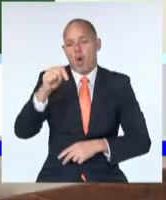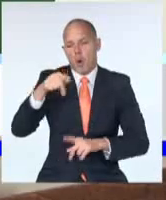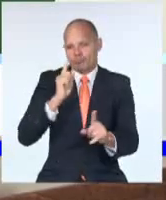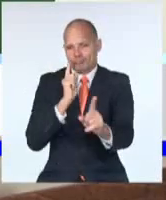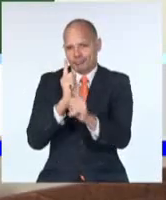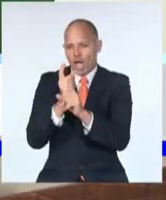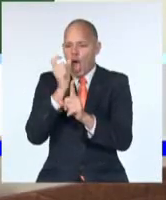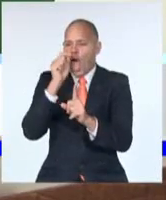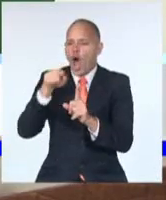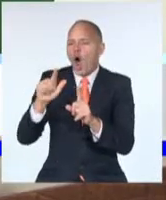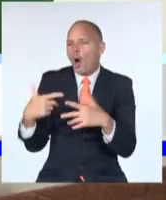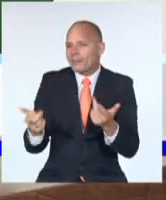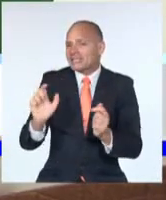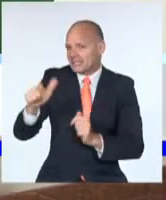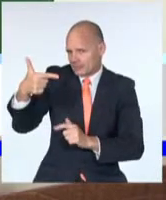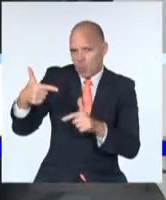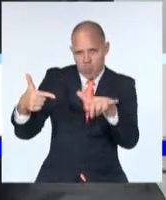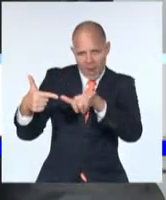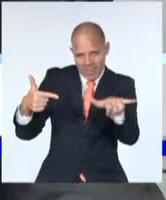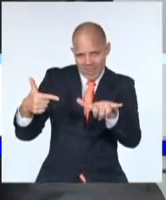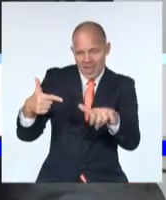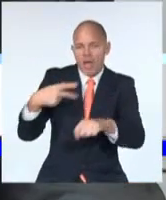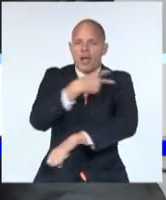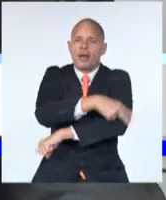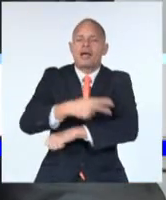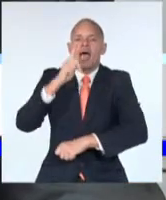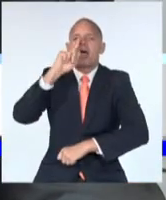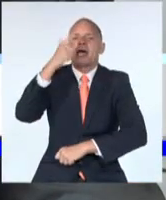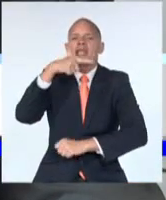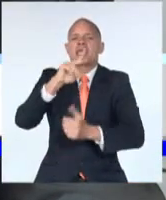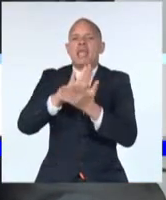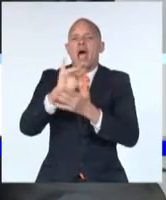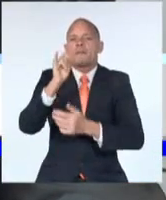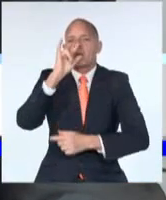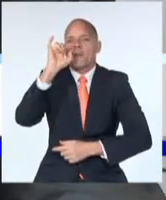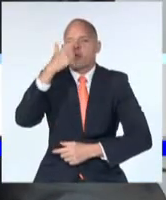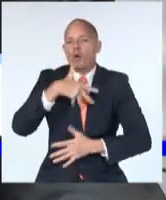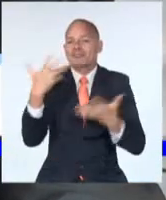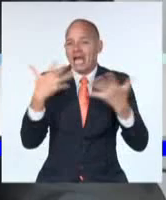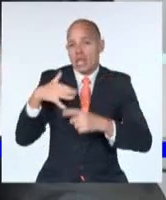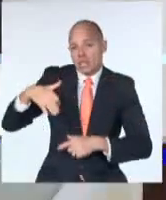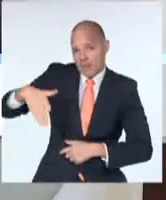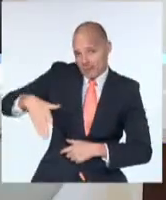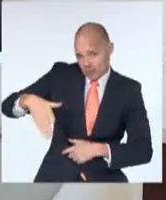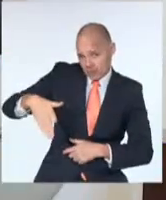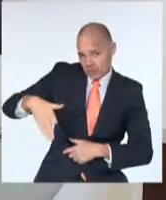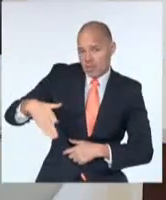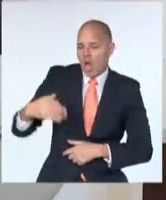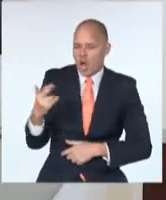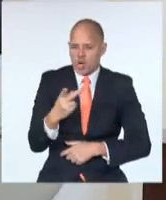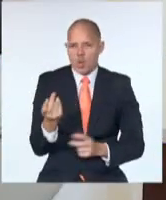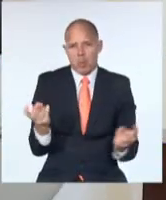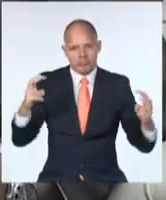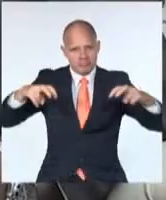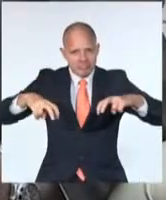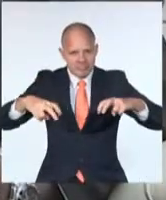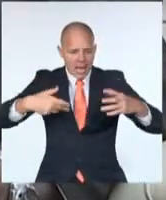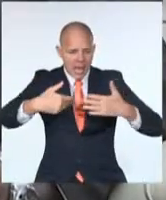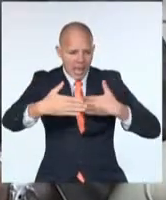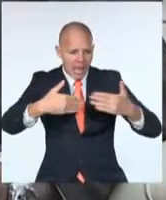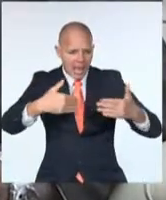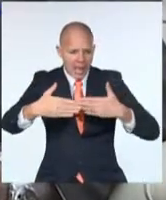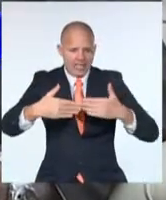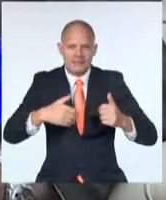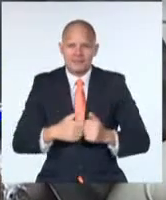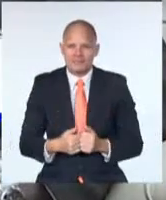Mbumba, al margen de las actividades de la cumbre del G77 y China en el Palacio de Convenciones de La Habana. Nosotros tenemos una